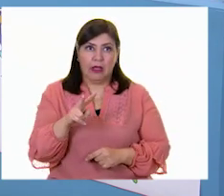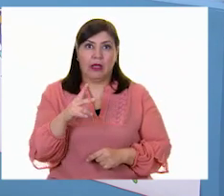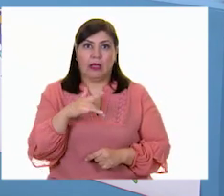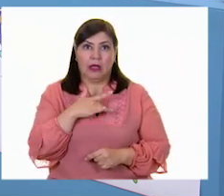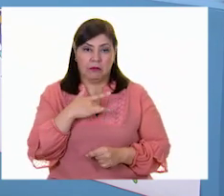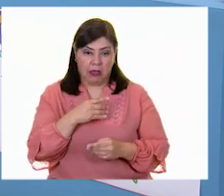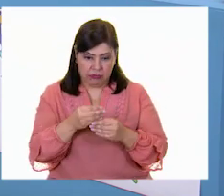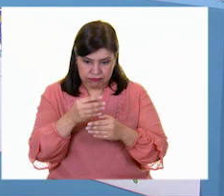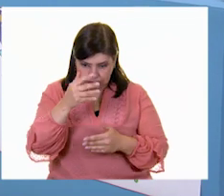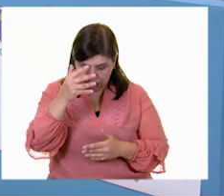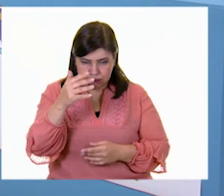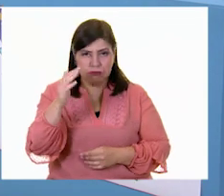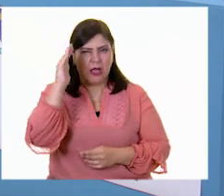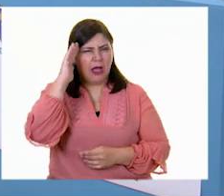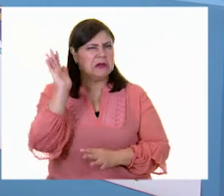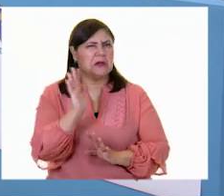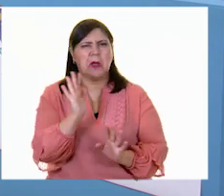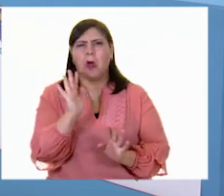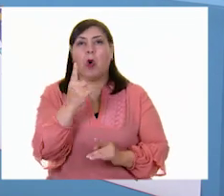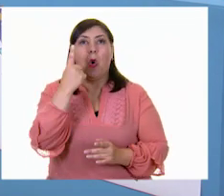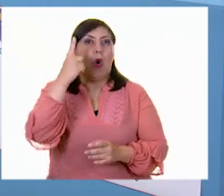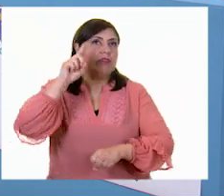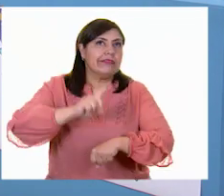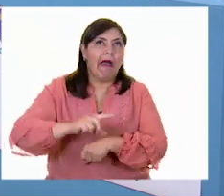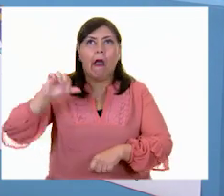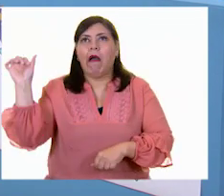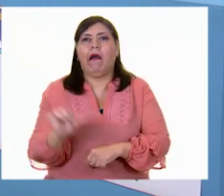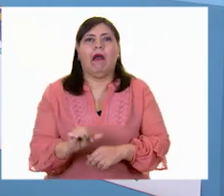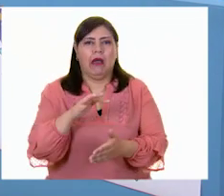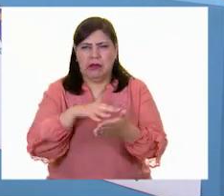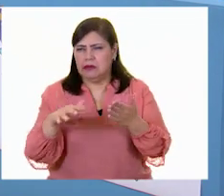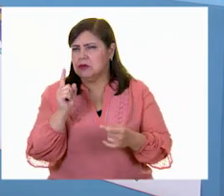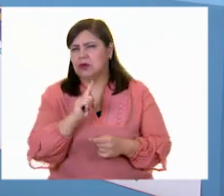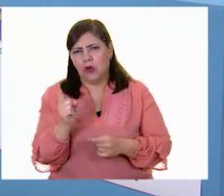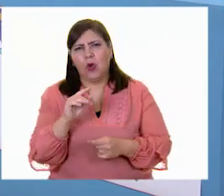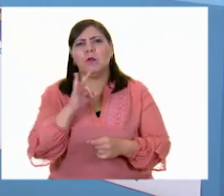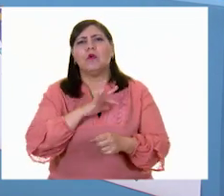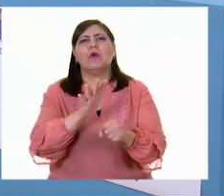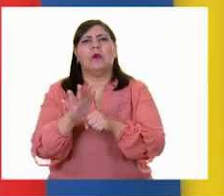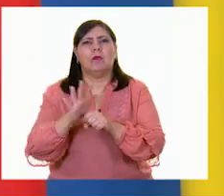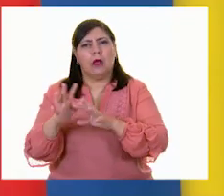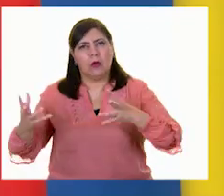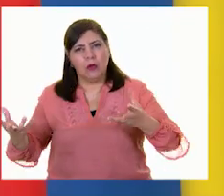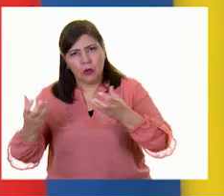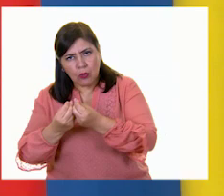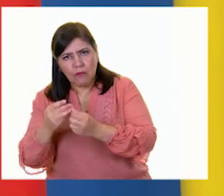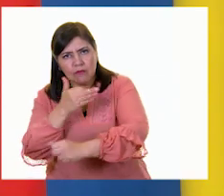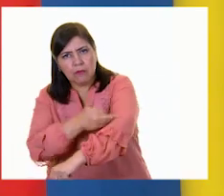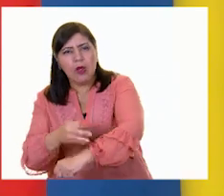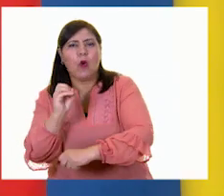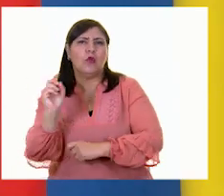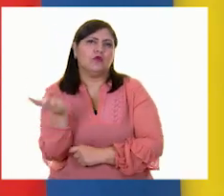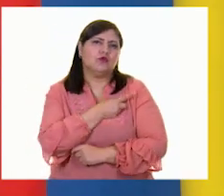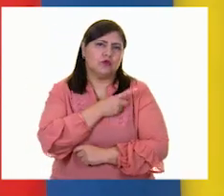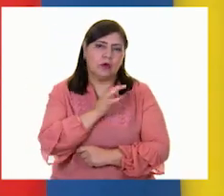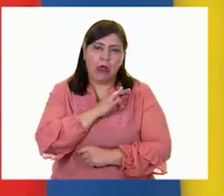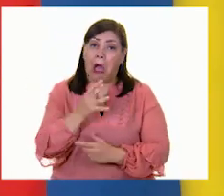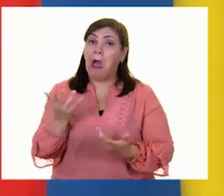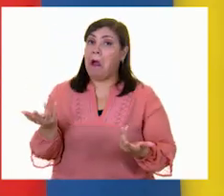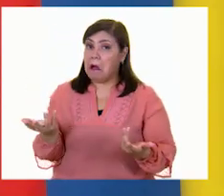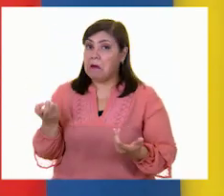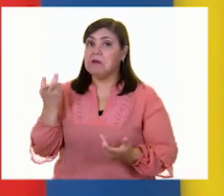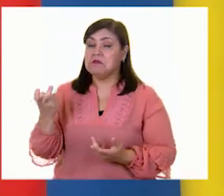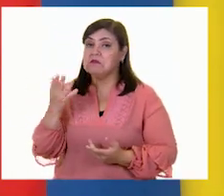tamaño, ya que pueden leerla en muchas sesiones, solos o con sus familiares. Pues parece un plan de lectura